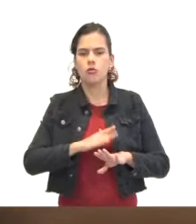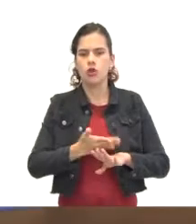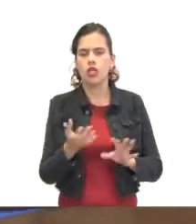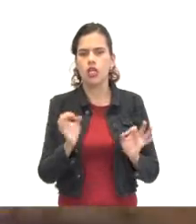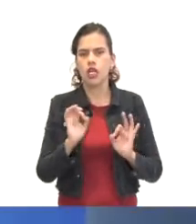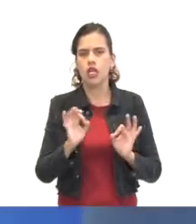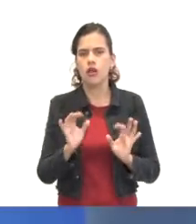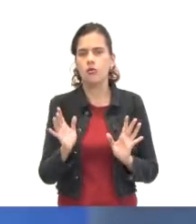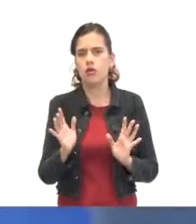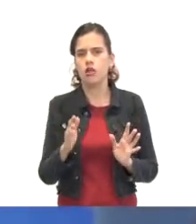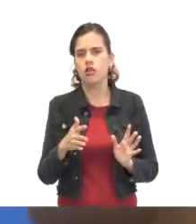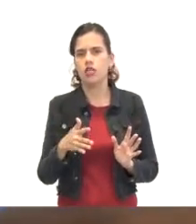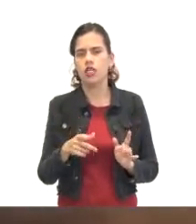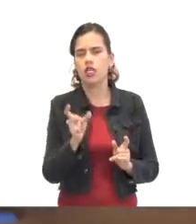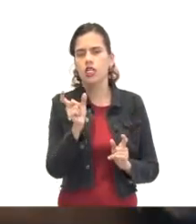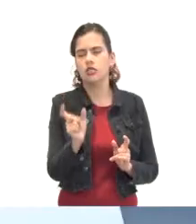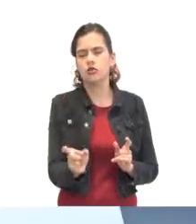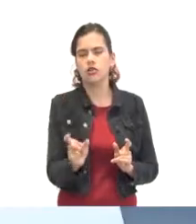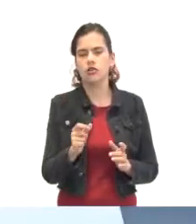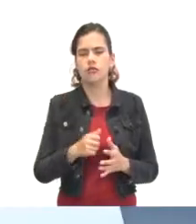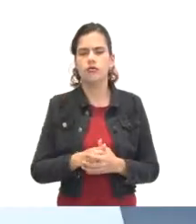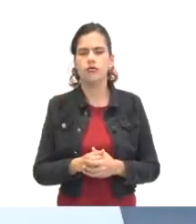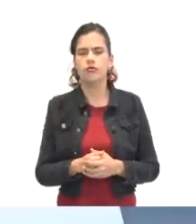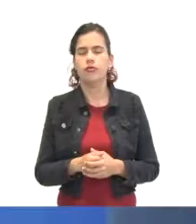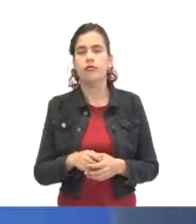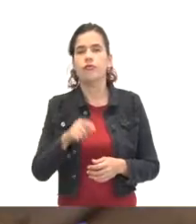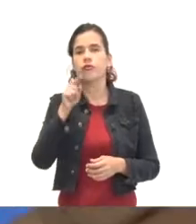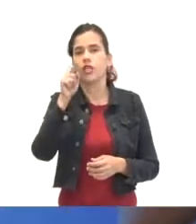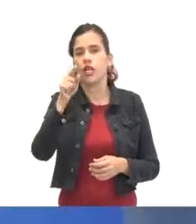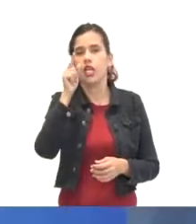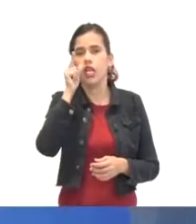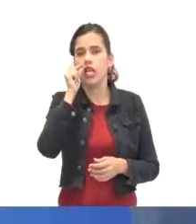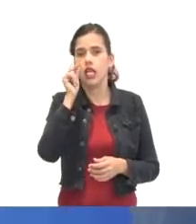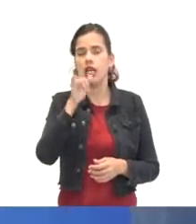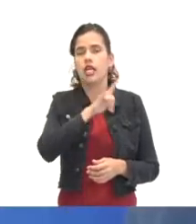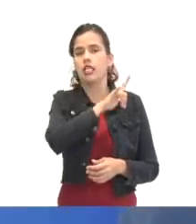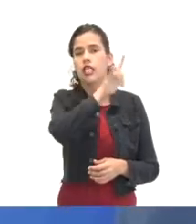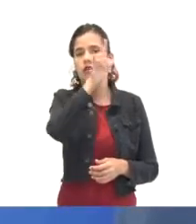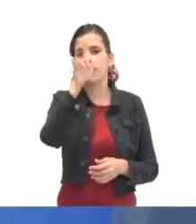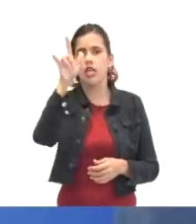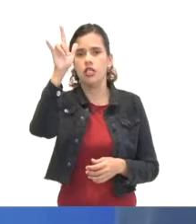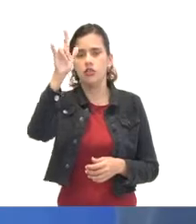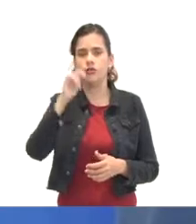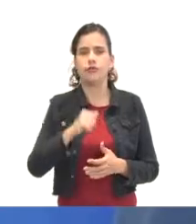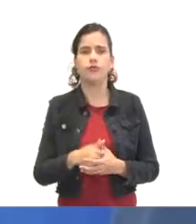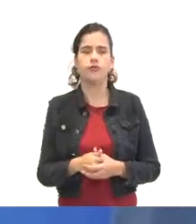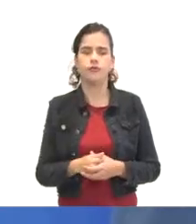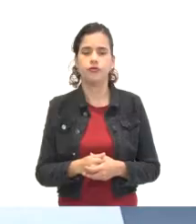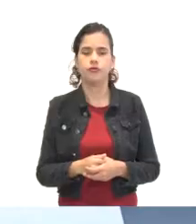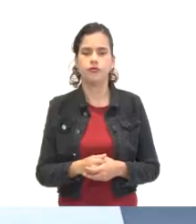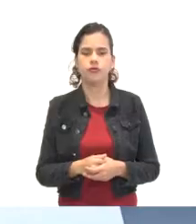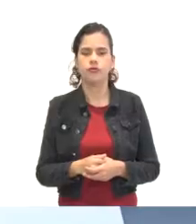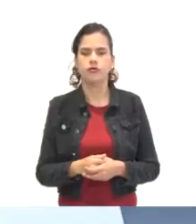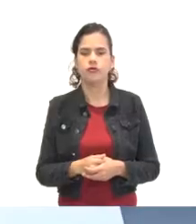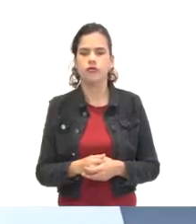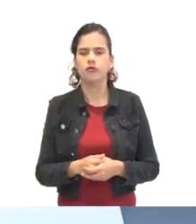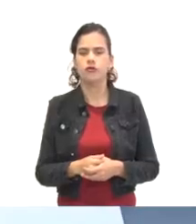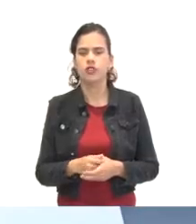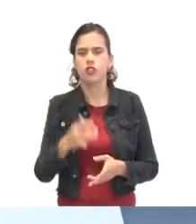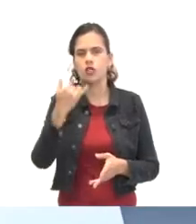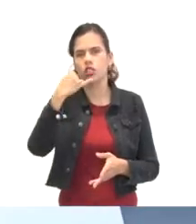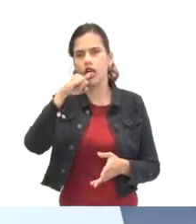sustitución es en el sujeto. Sujeto. Entonces, decimos, él está viajando. ¿Ok? Entonces